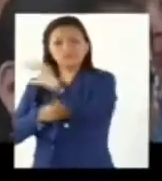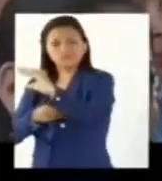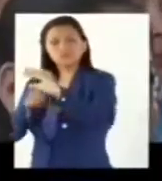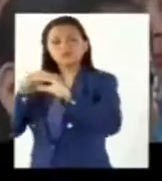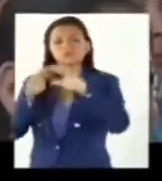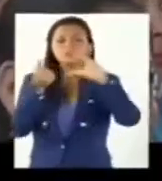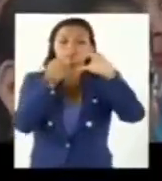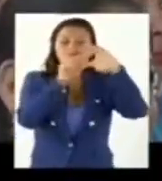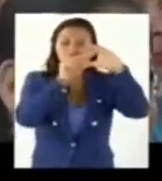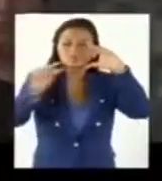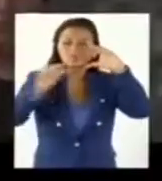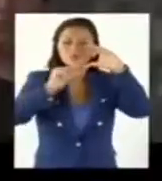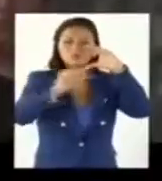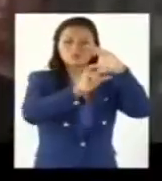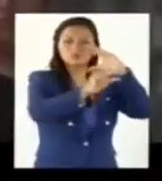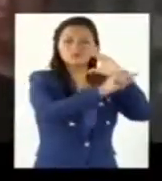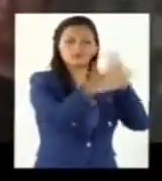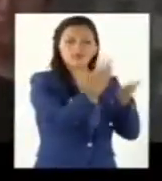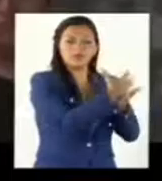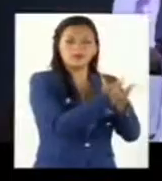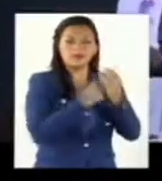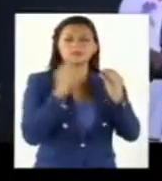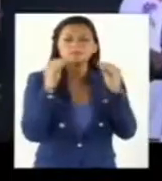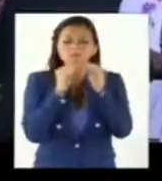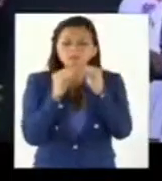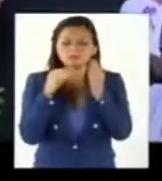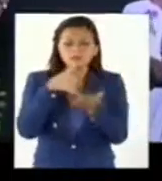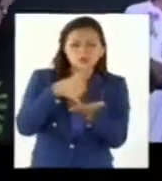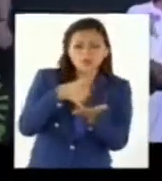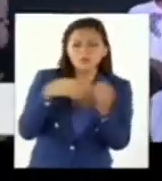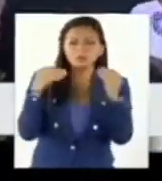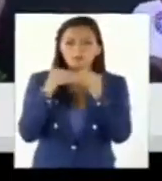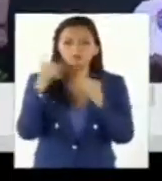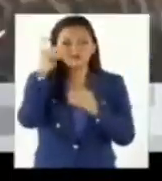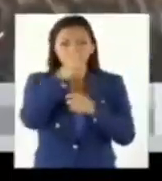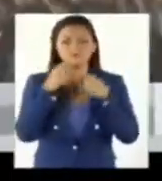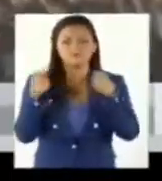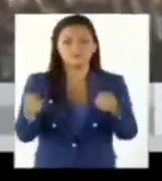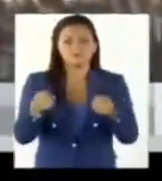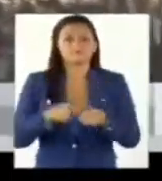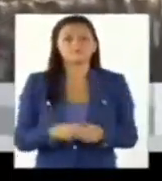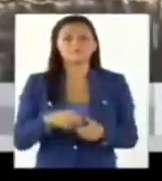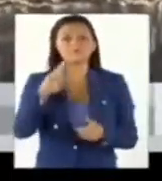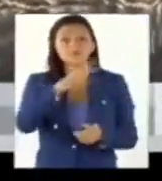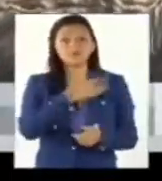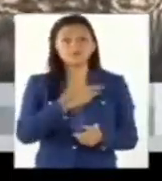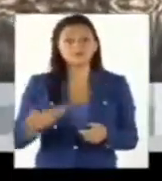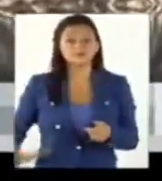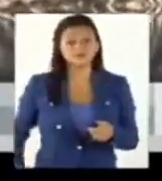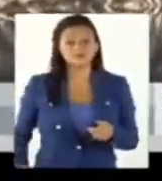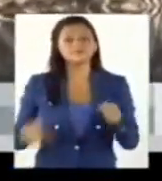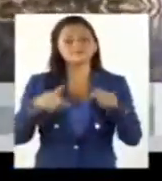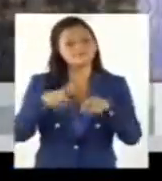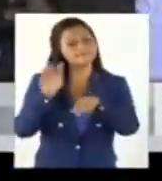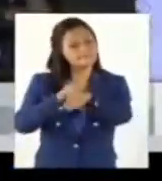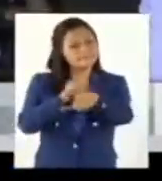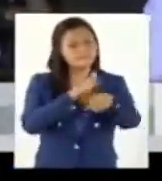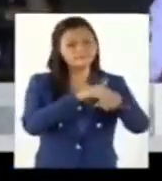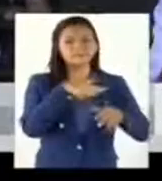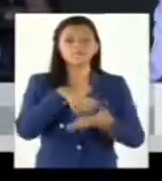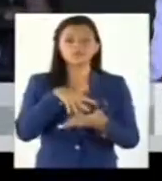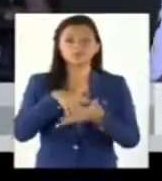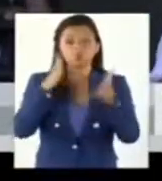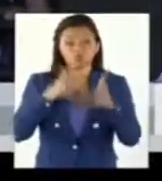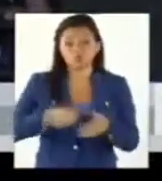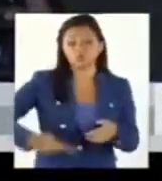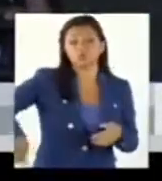el petróleo y la redistribución de sus rentas entre los sectores más vulnerables de la patria. El vicepresidente instó